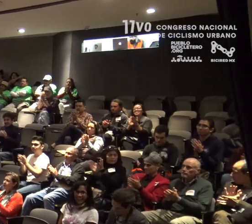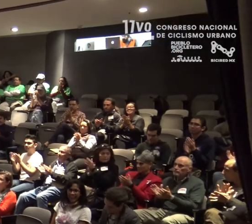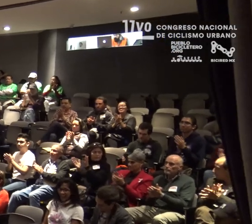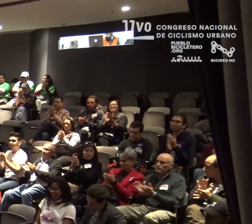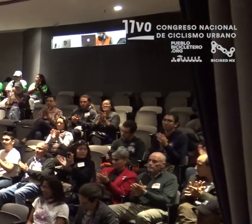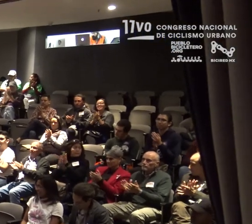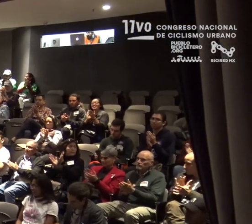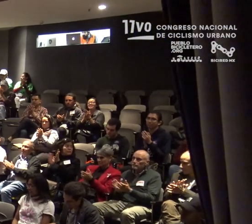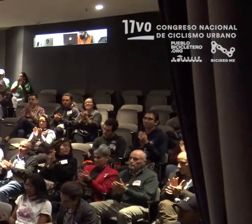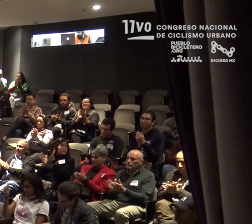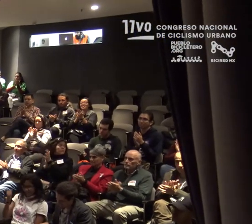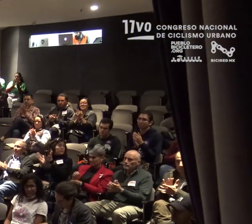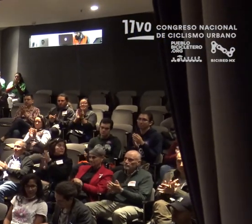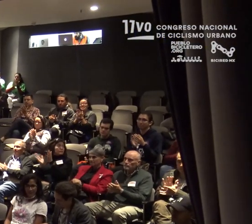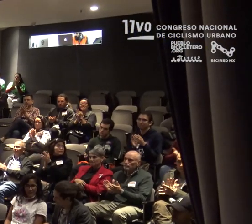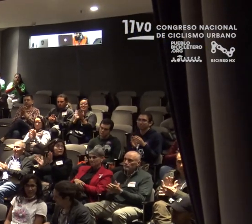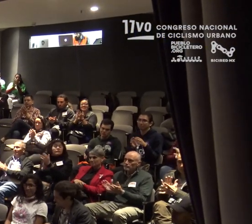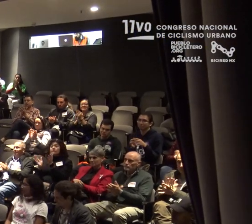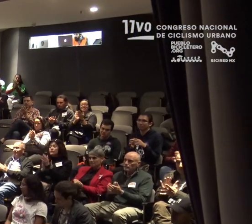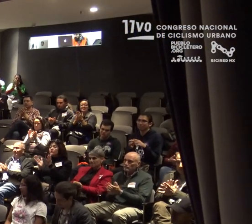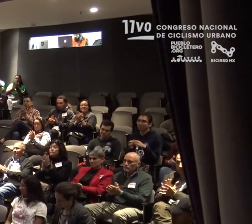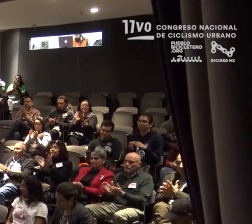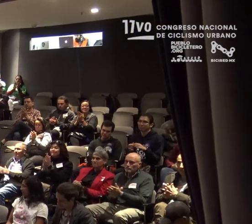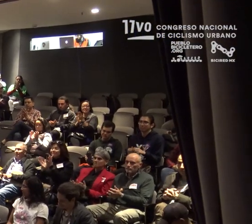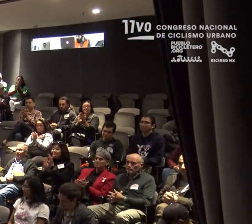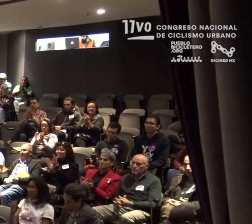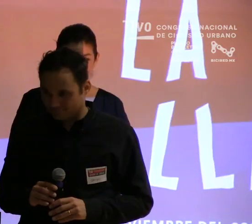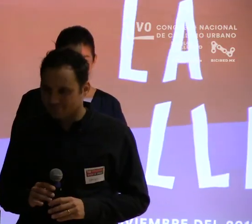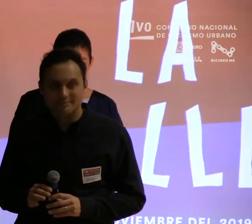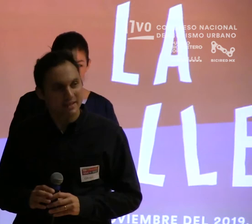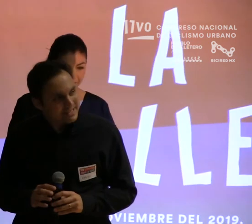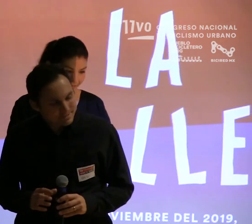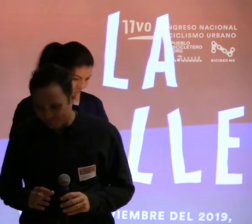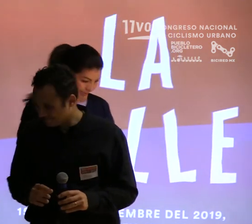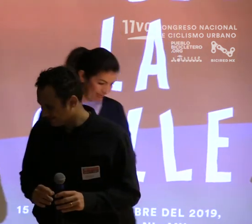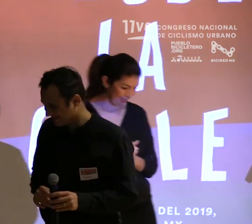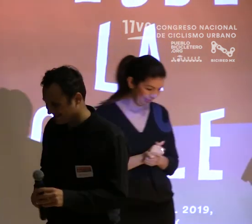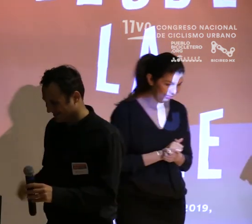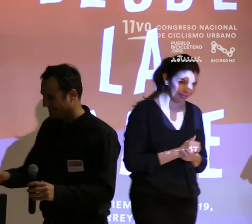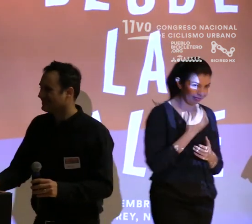y a nombre y del congreso quisiéramos entregarle un reconocimiento por su participación gracias